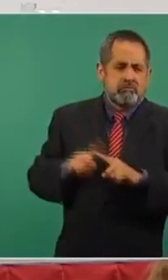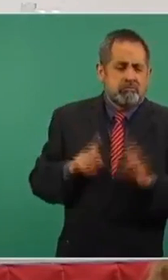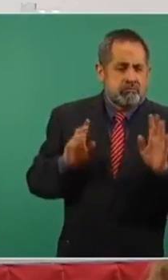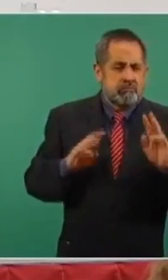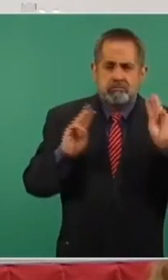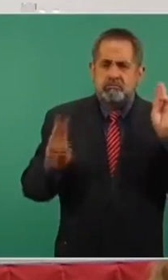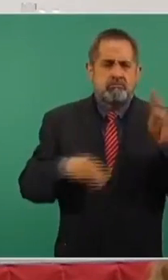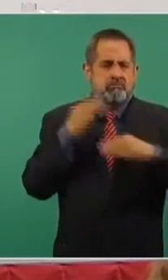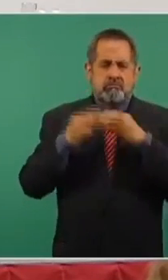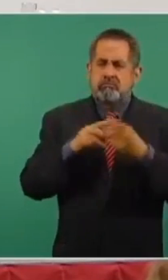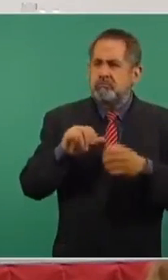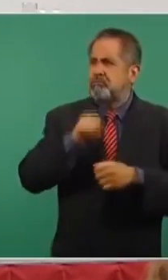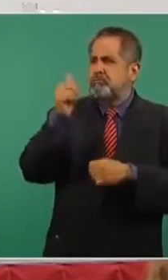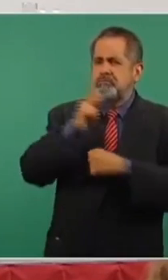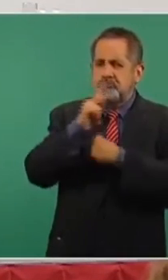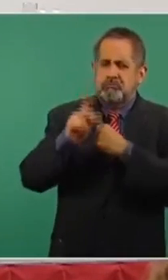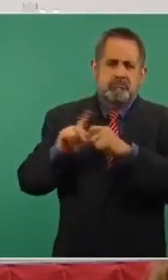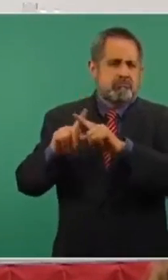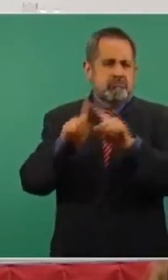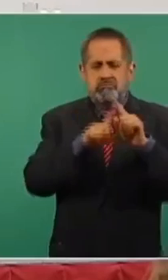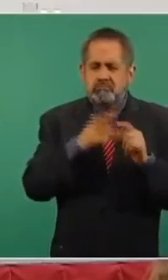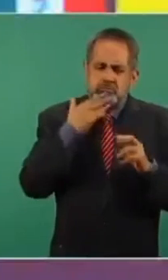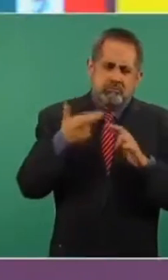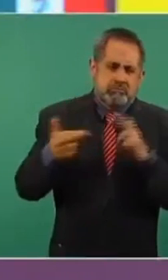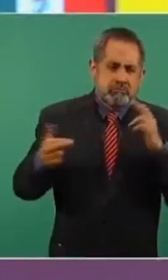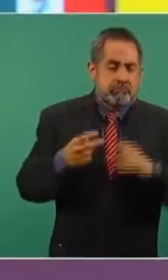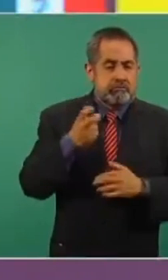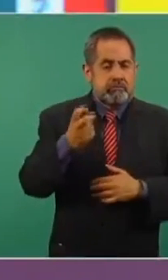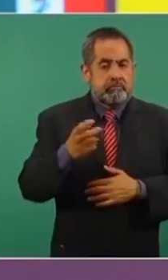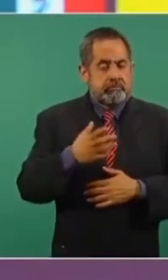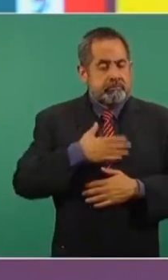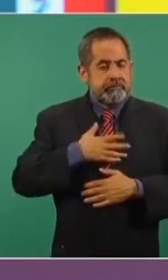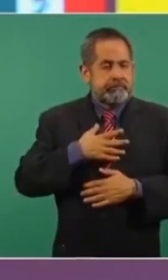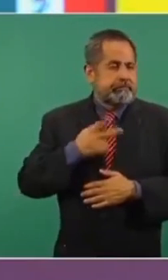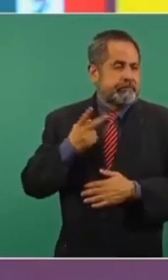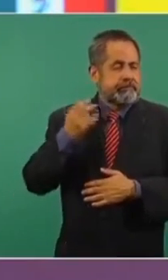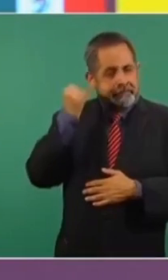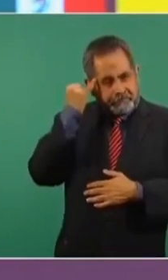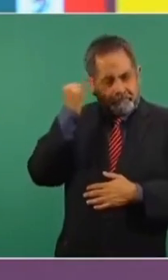del mundo, con todos los pueblos del mundo. Esa es la política